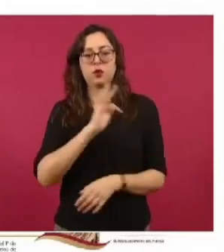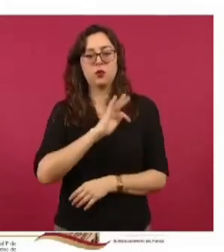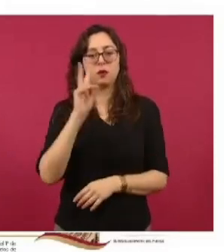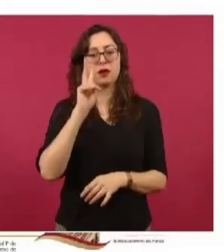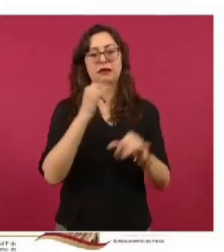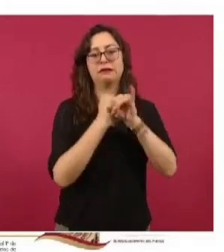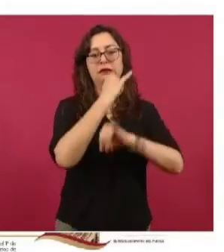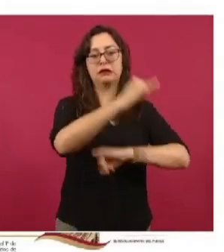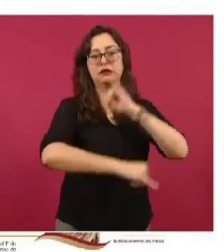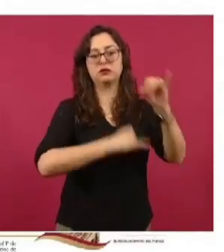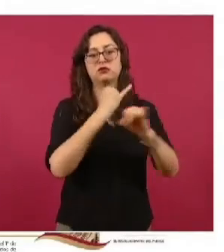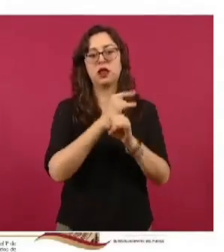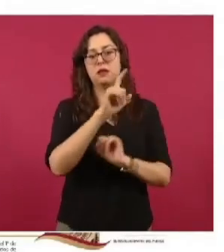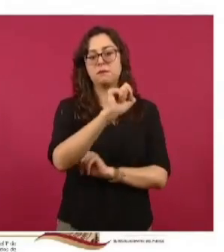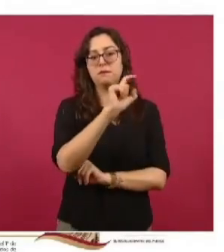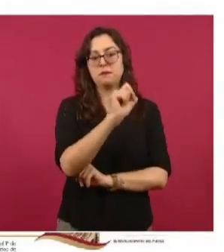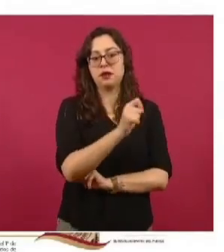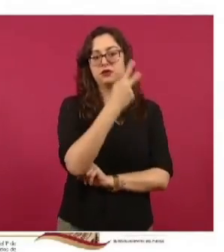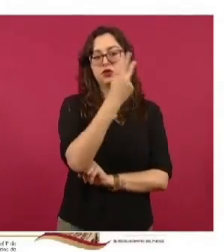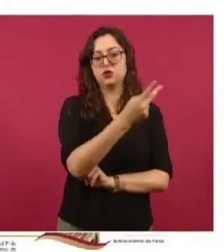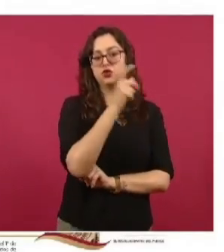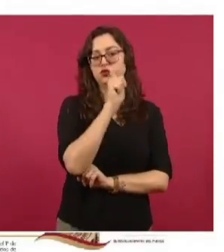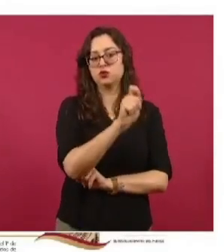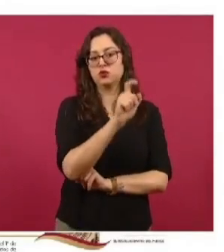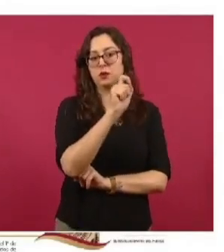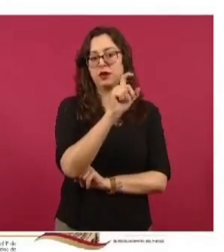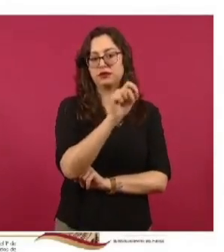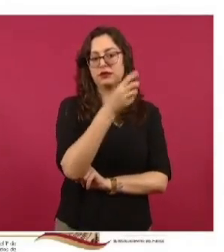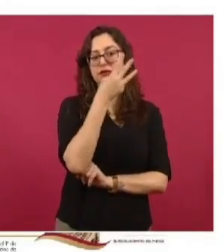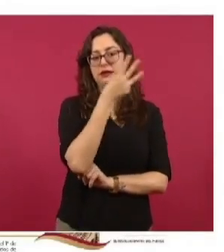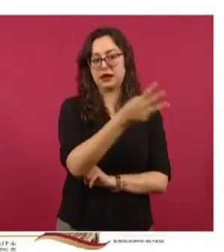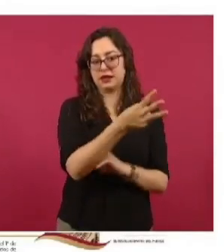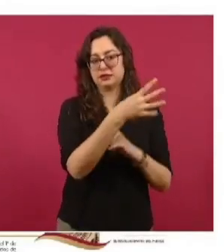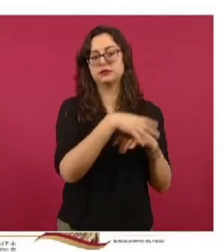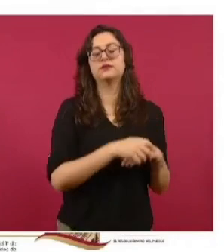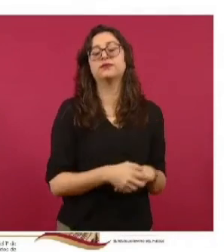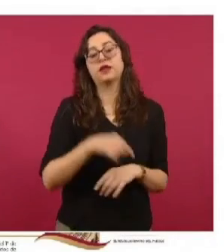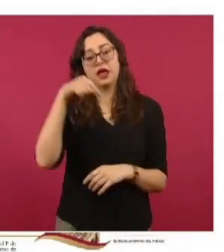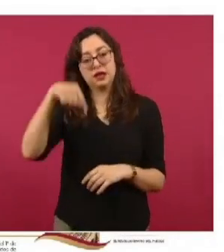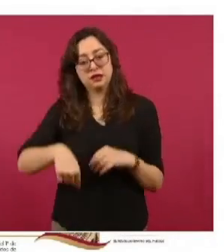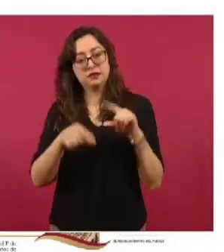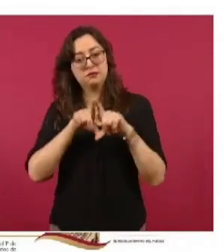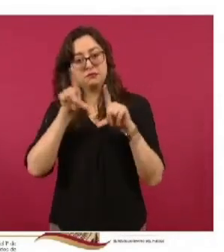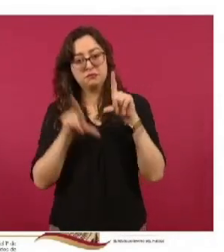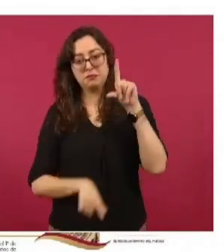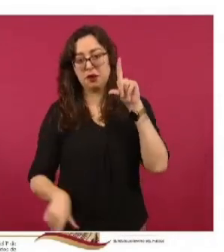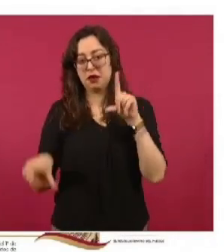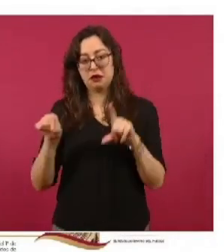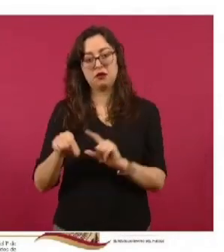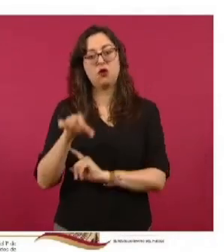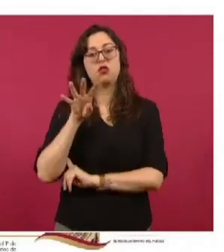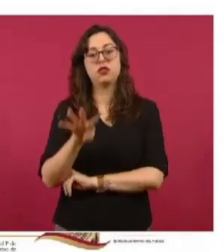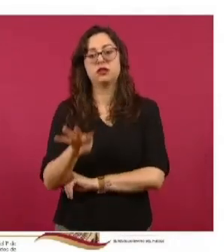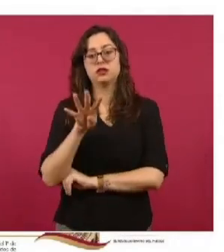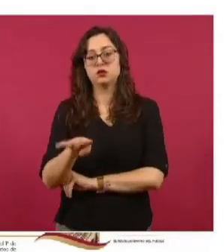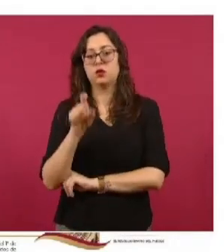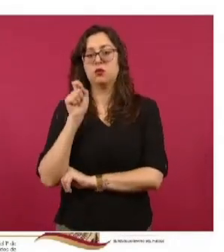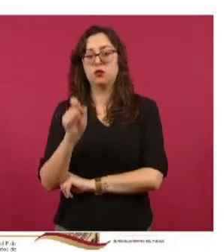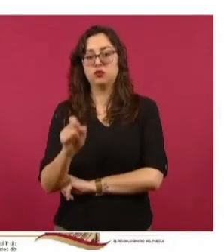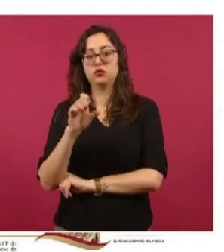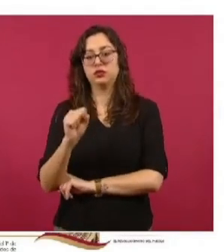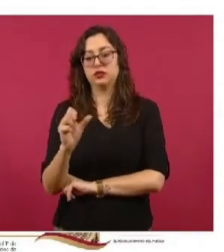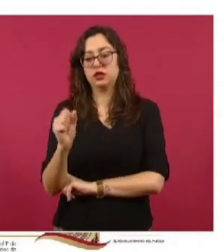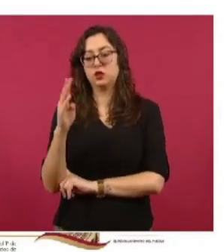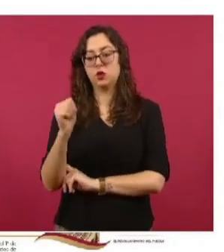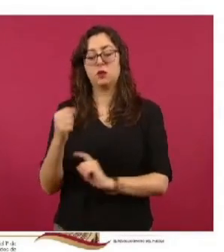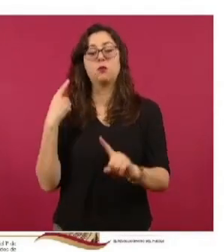y el promedio de las 220 regiones en el país, 19 pesos con 69 centavos el kilo, mientras